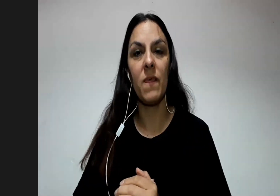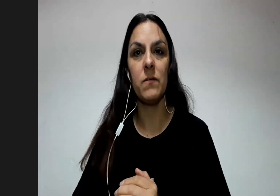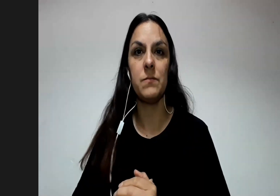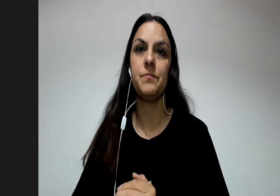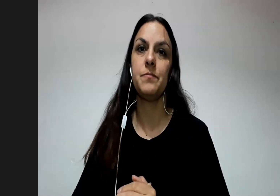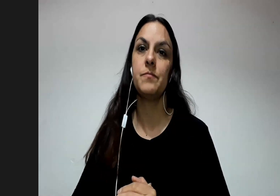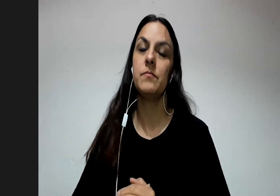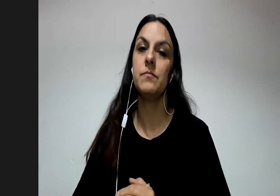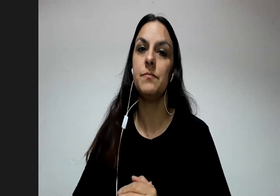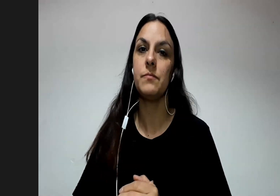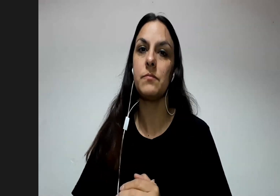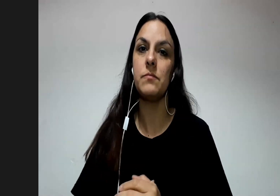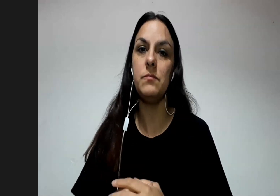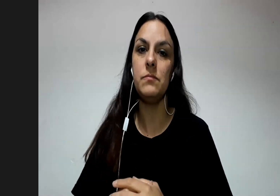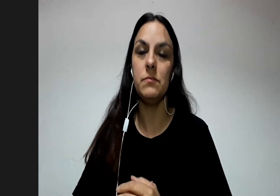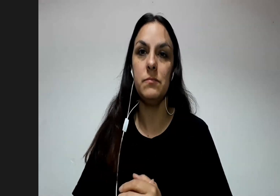28.04. Claro.